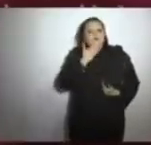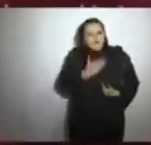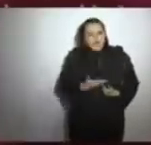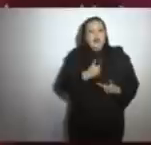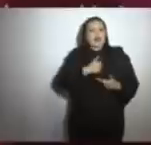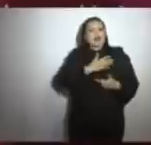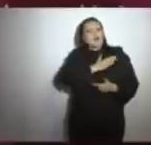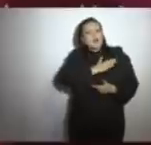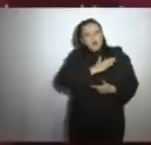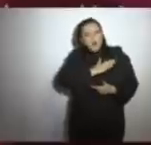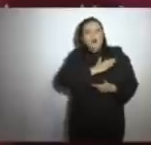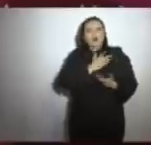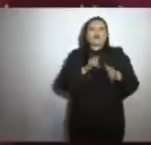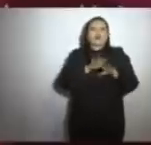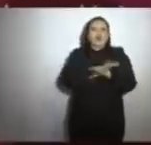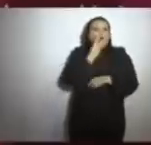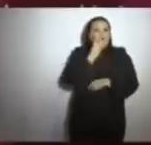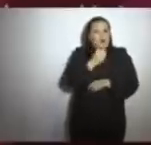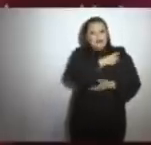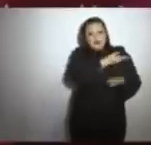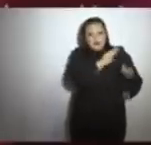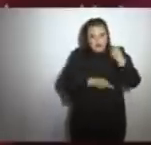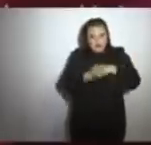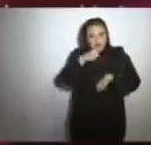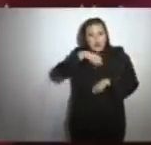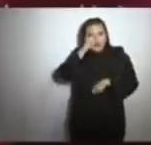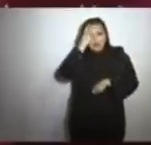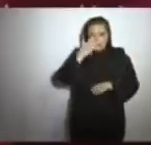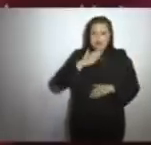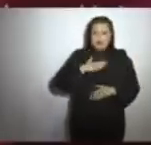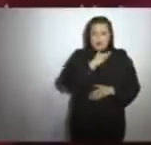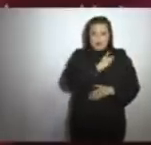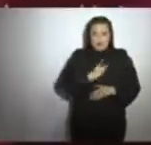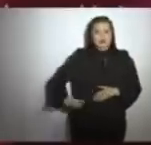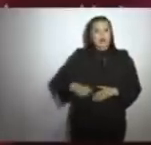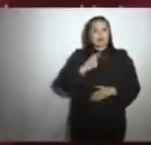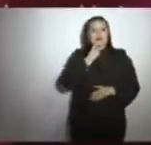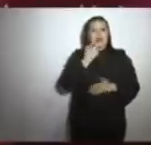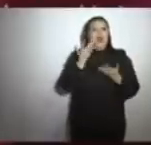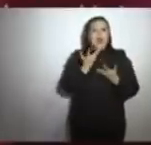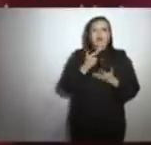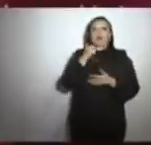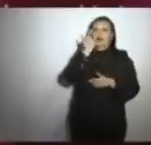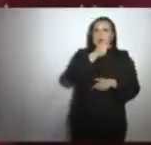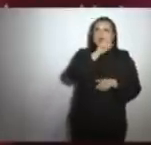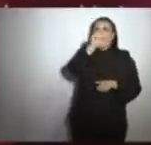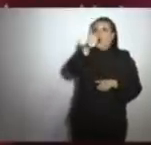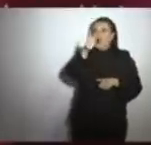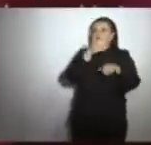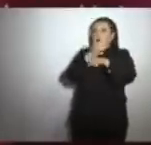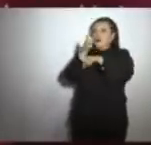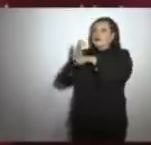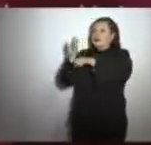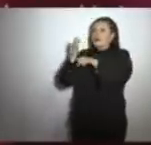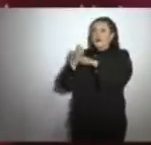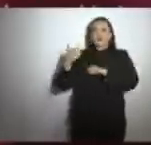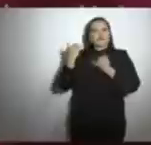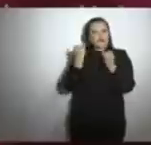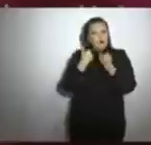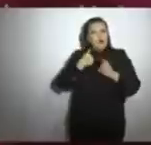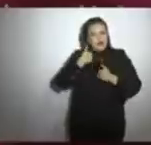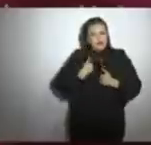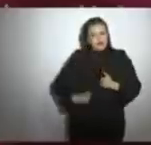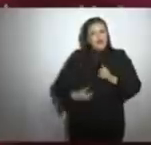aquí, por eso el presidente dice, lo que yo hago, le denomino humanismo mexicano, porque son muchas cosas